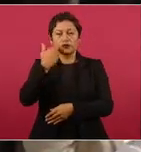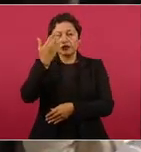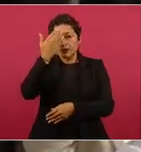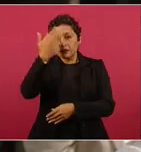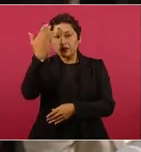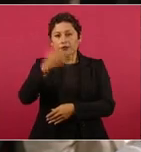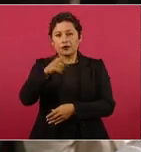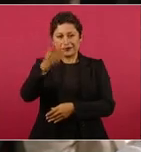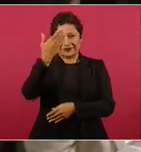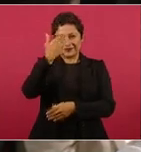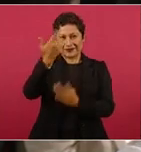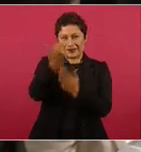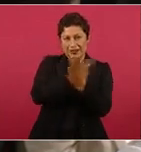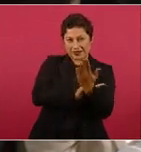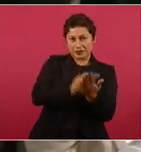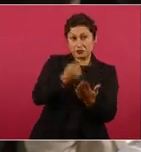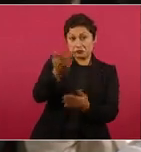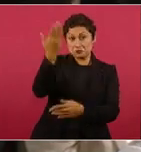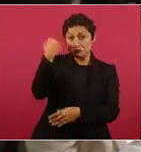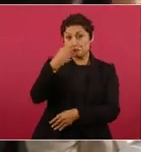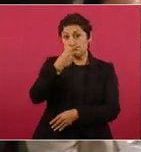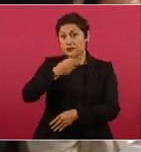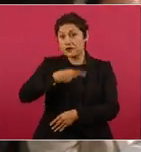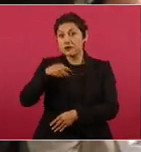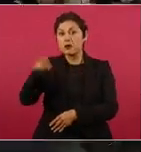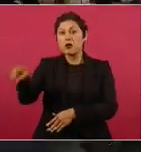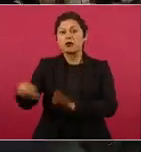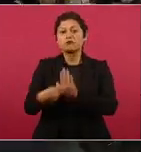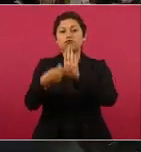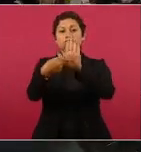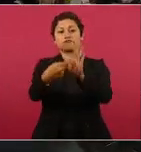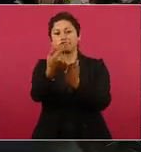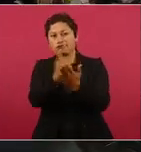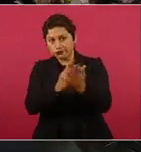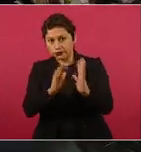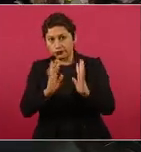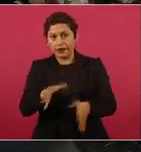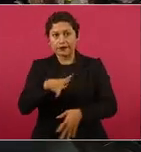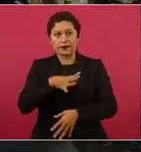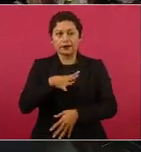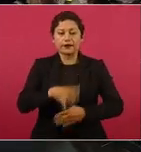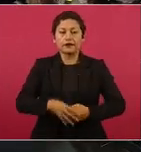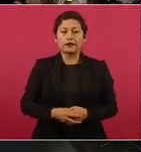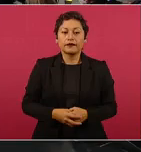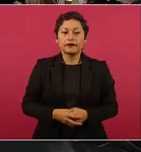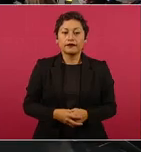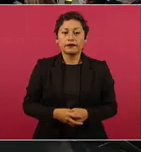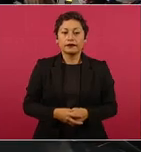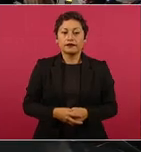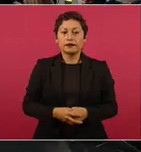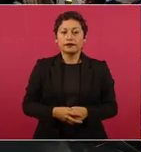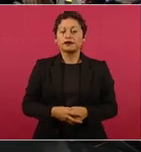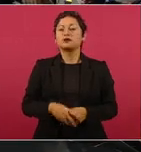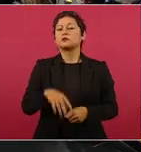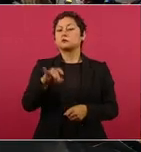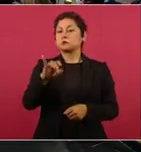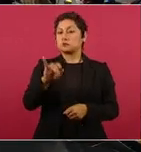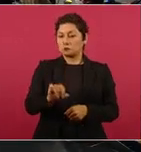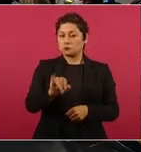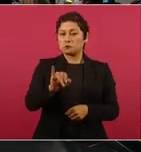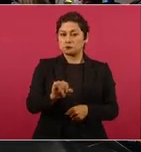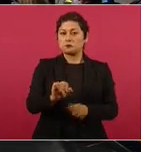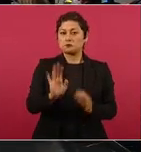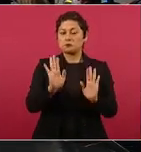usted que la iba a dar a conocer el canciller. Sí, sería bueno, ya